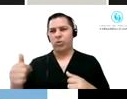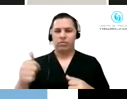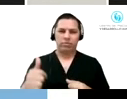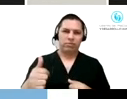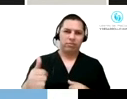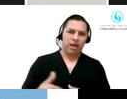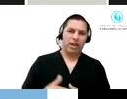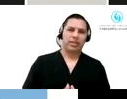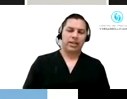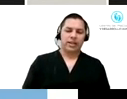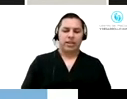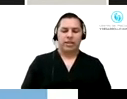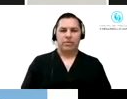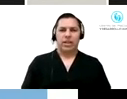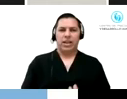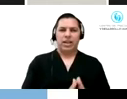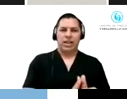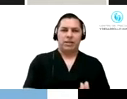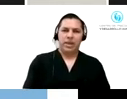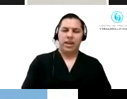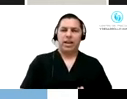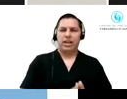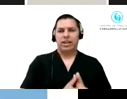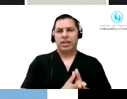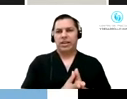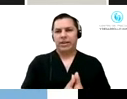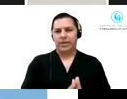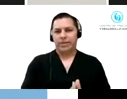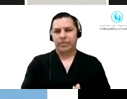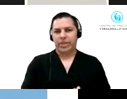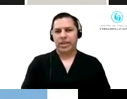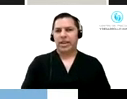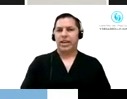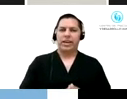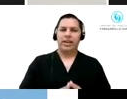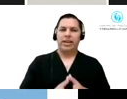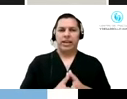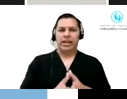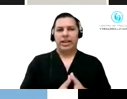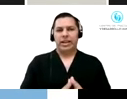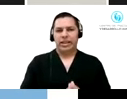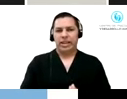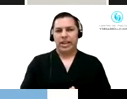LGBTTTTQ más, ¿verdad? Lesbiana, gay,